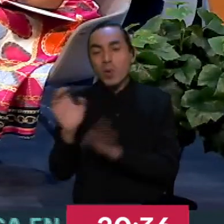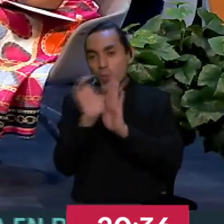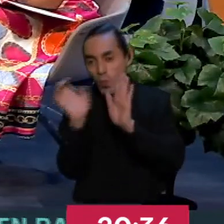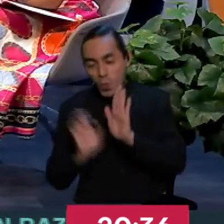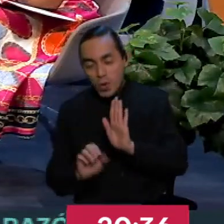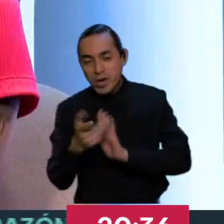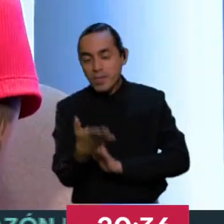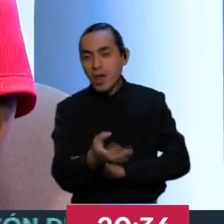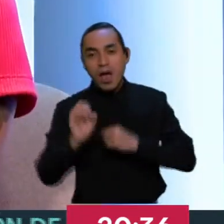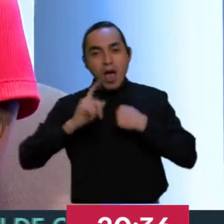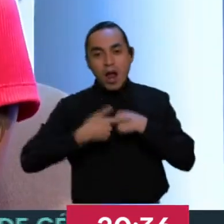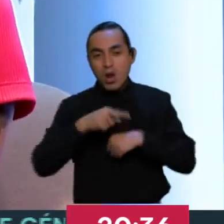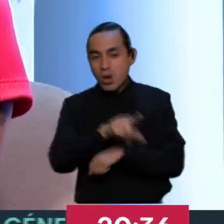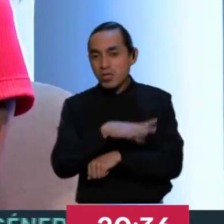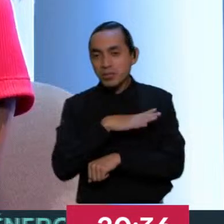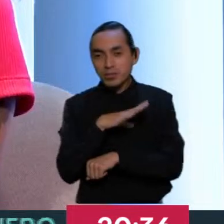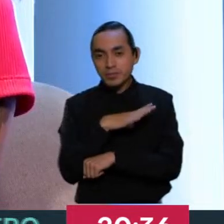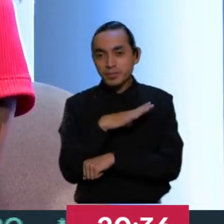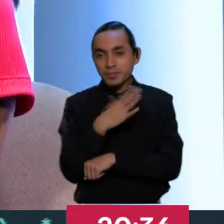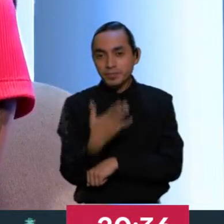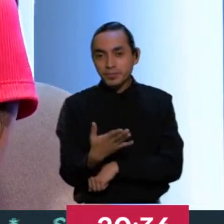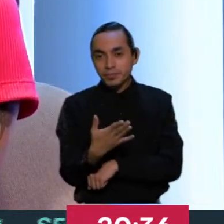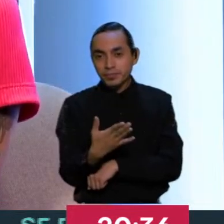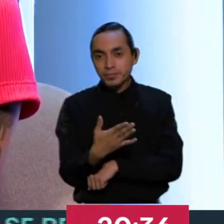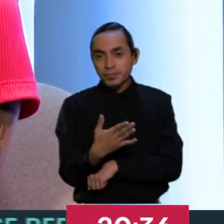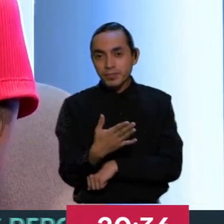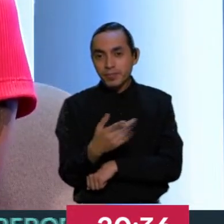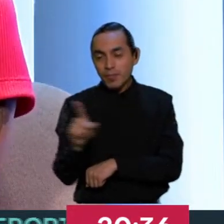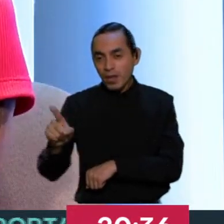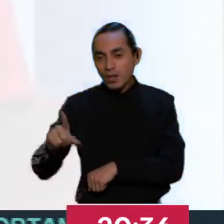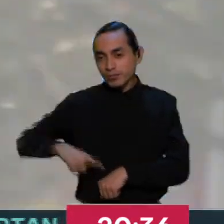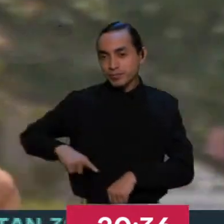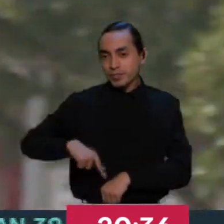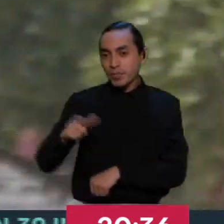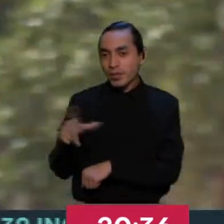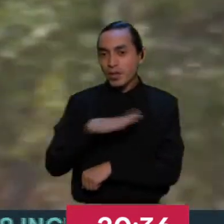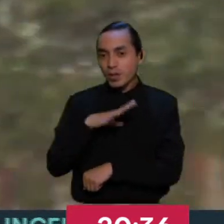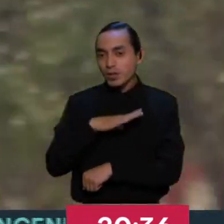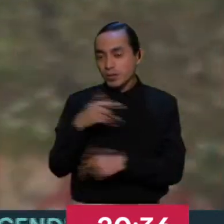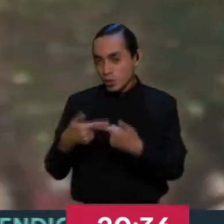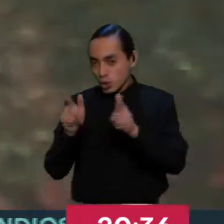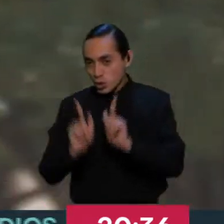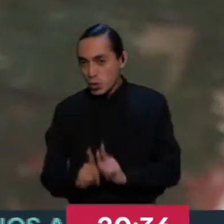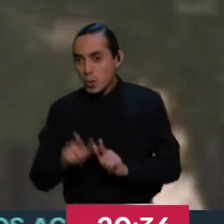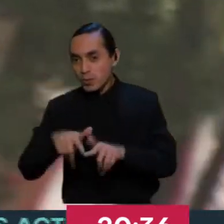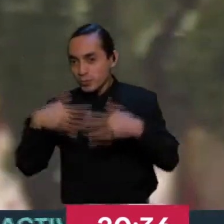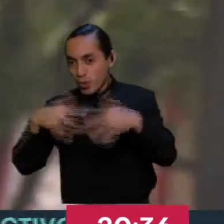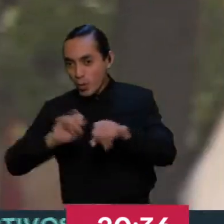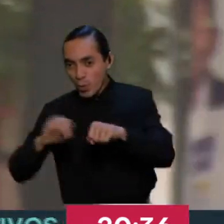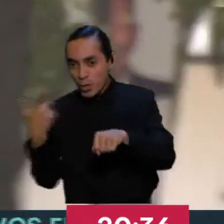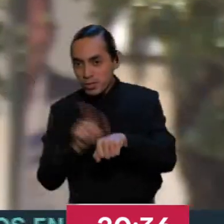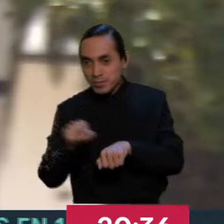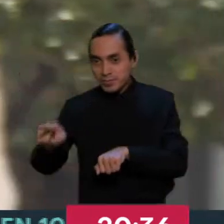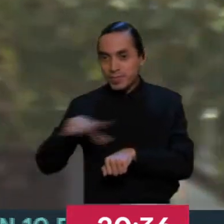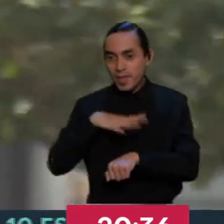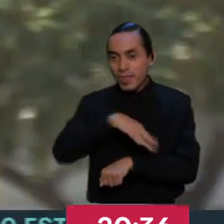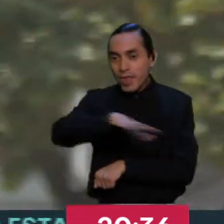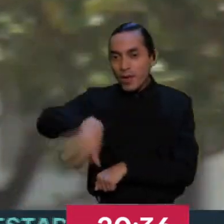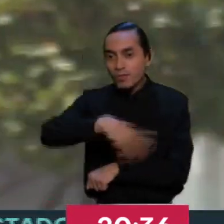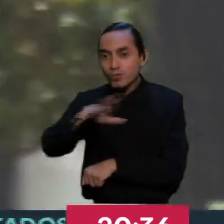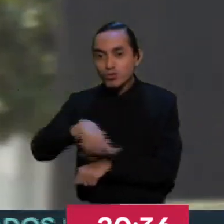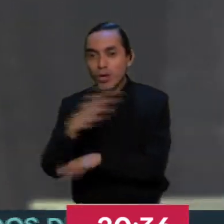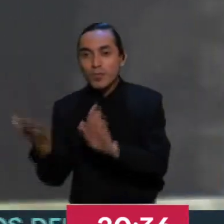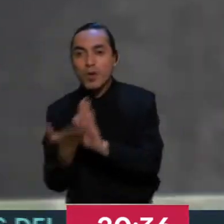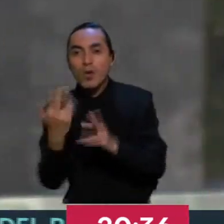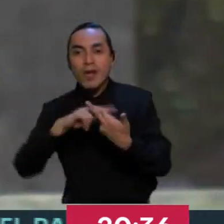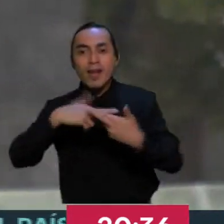algo que se hace muy fuera del ámbito estatal, que sobre todo las colectivas y los movimientos sociales, de buscar construir